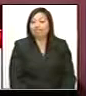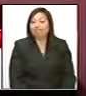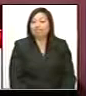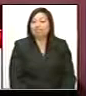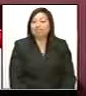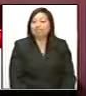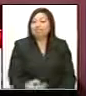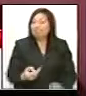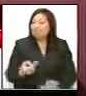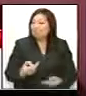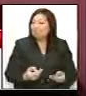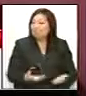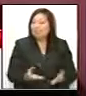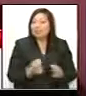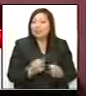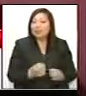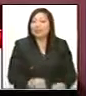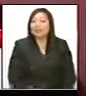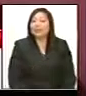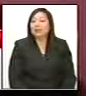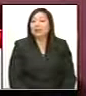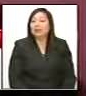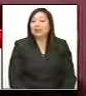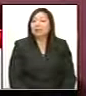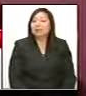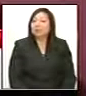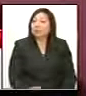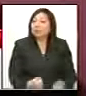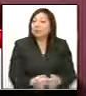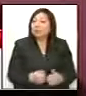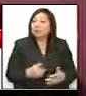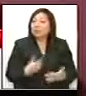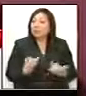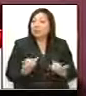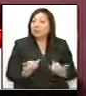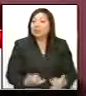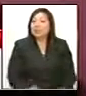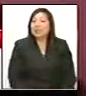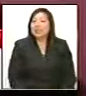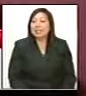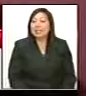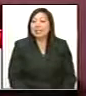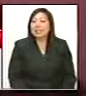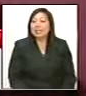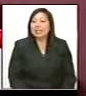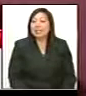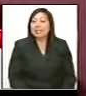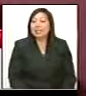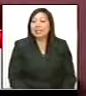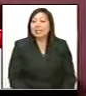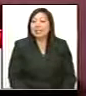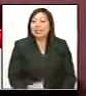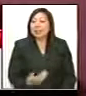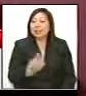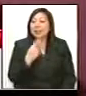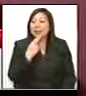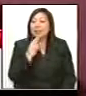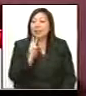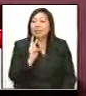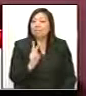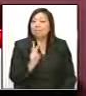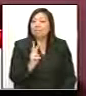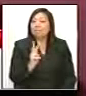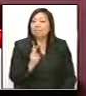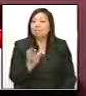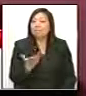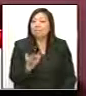Partidas presupuestales, definitivamente, las vamos a pelear las que podamos acá nosotros. Y hay que detectar los